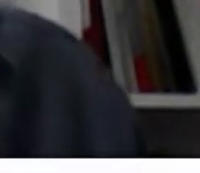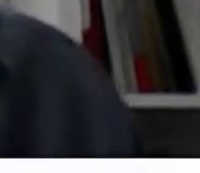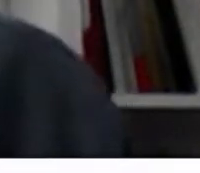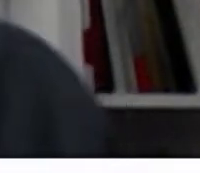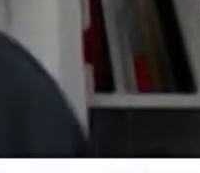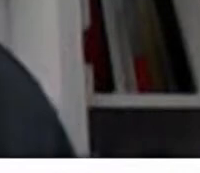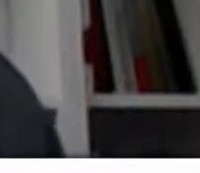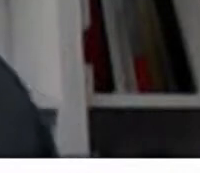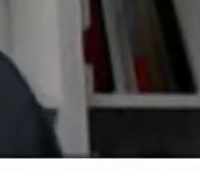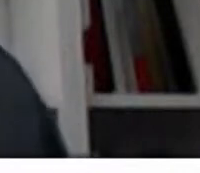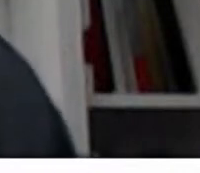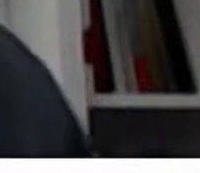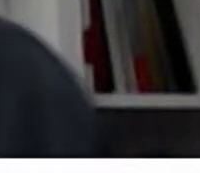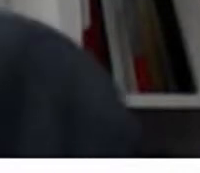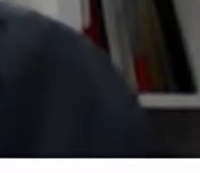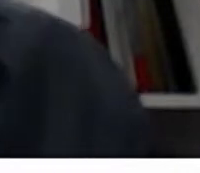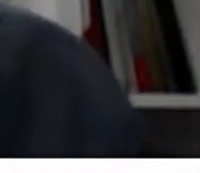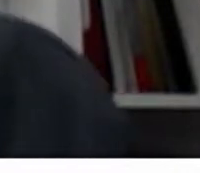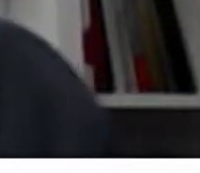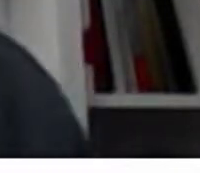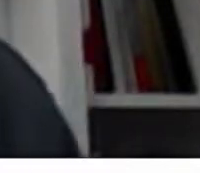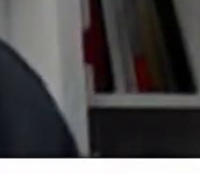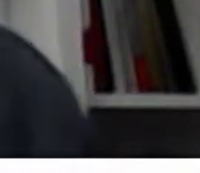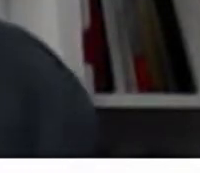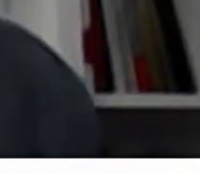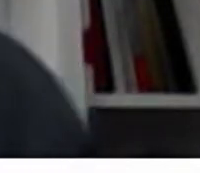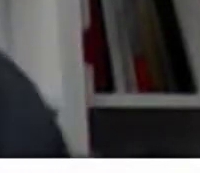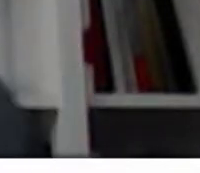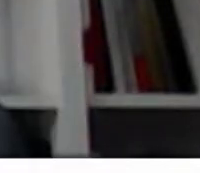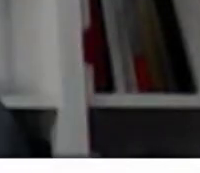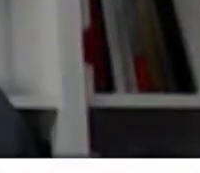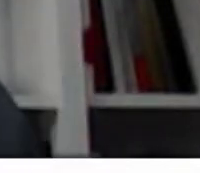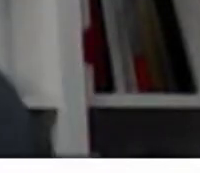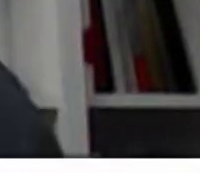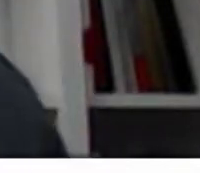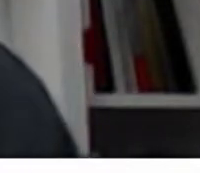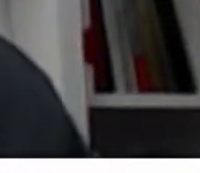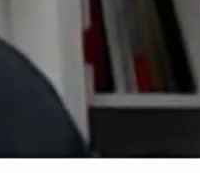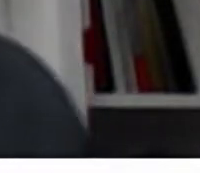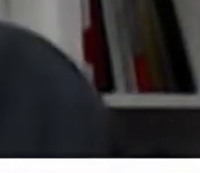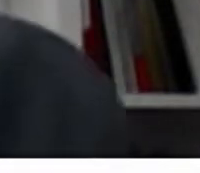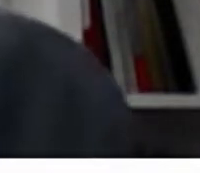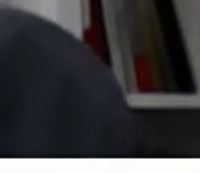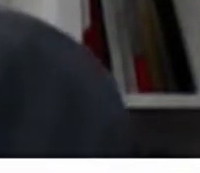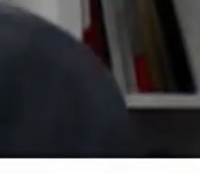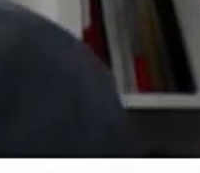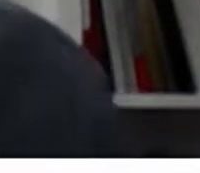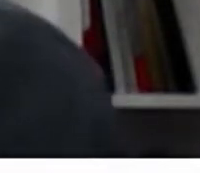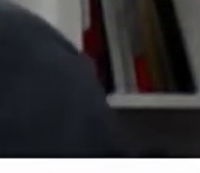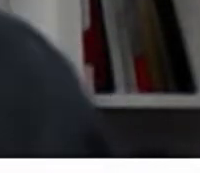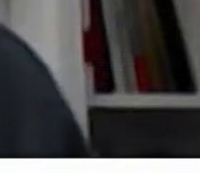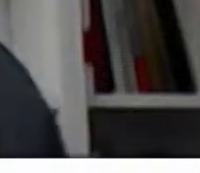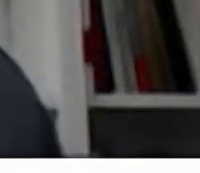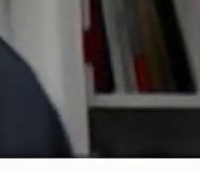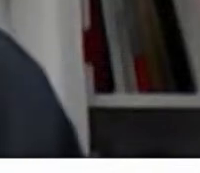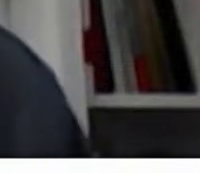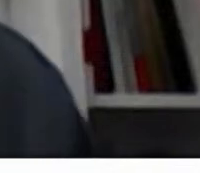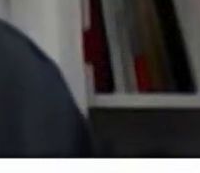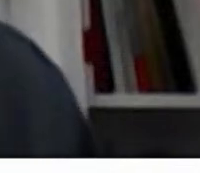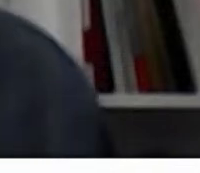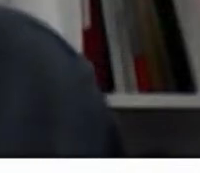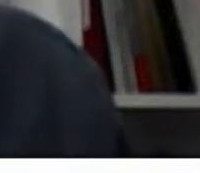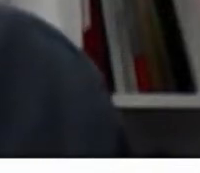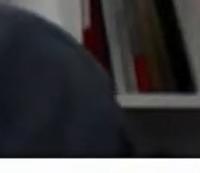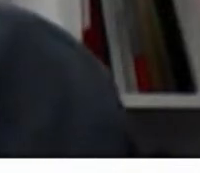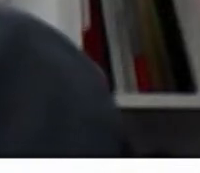productor agropecuario, del tamaño que sea, de los departamentos del norte de la provincia de Santa Fe, les cambia las reglas de juego, lo que estás